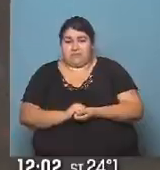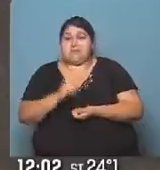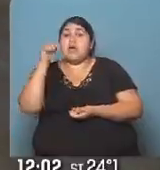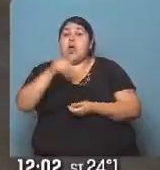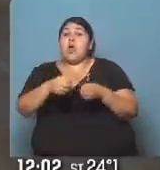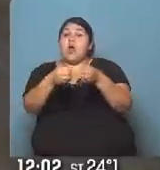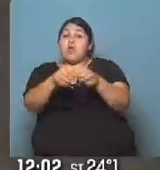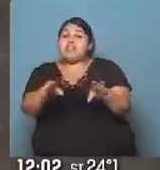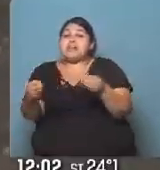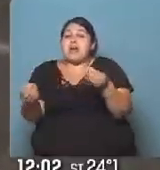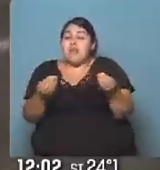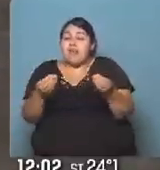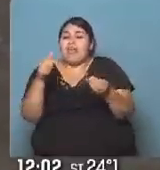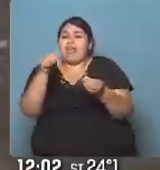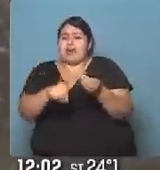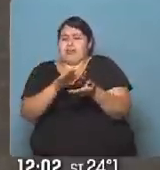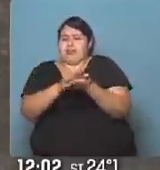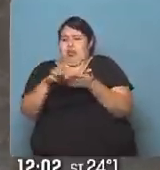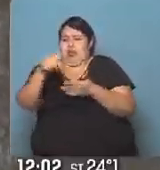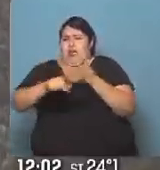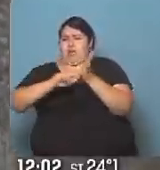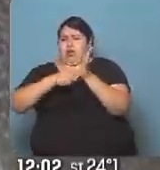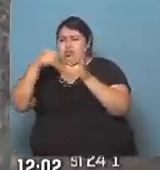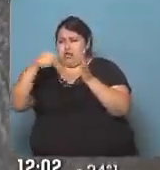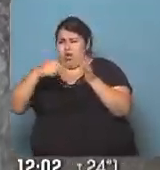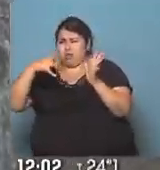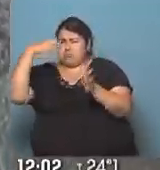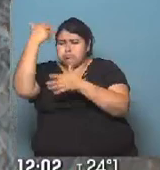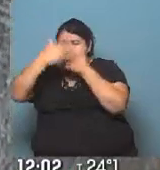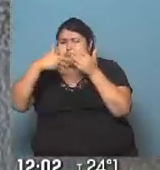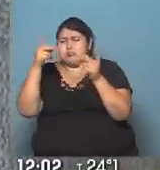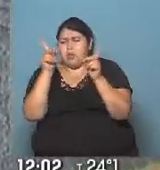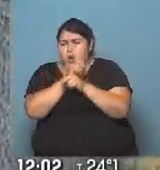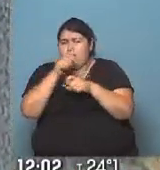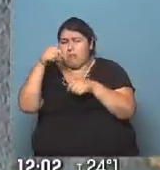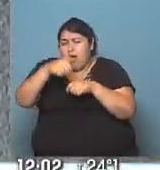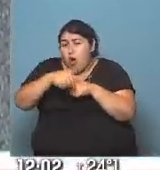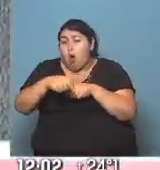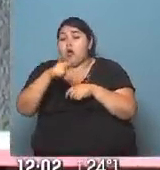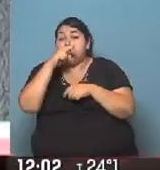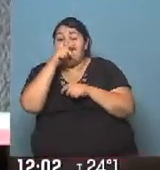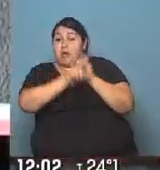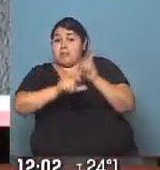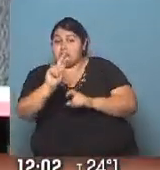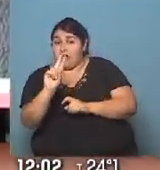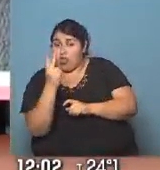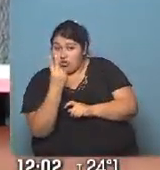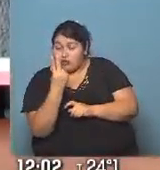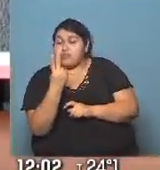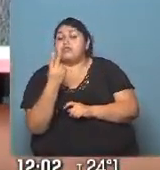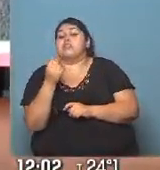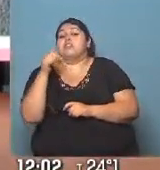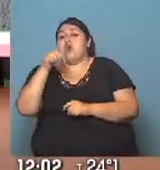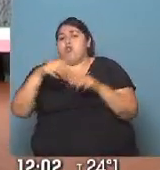Y comenzamos hablando de un nuevo temporal en Buenos Aires y sus graves consecuencias. Dos personas murieron en La Plata. Si bien la lluvia por el